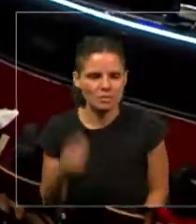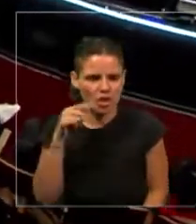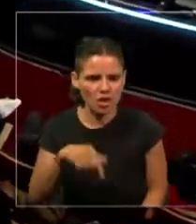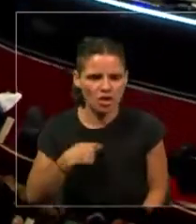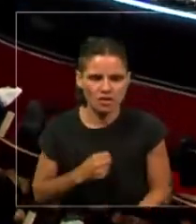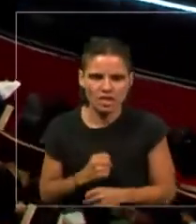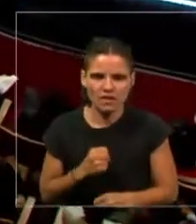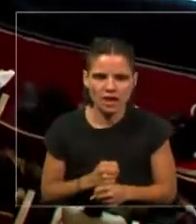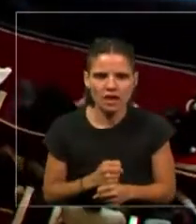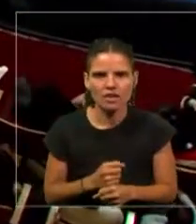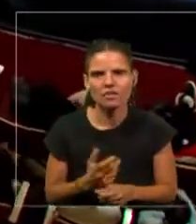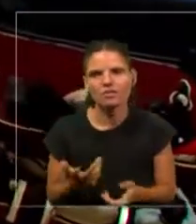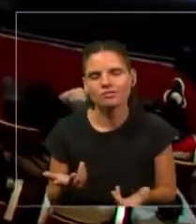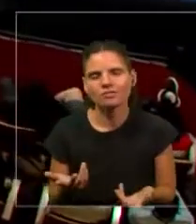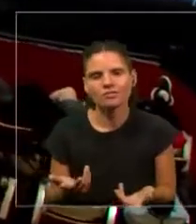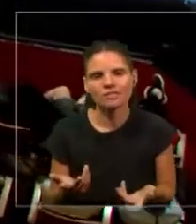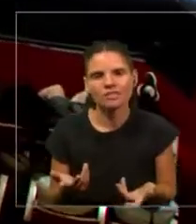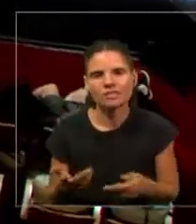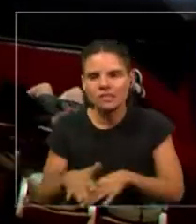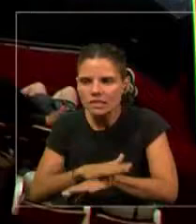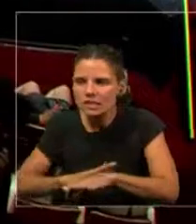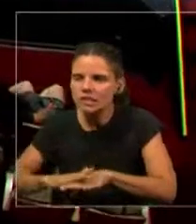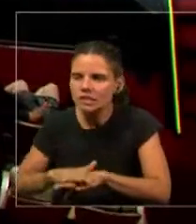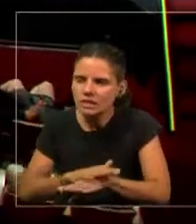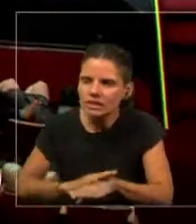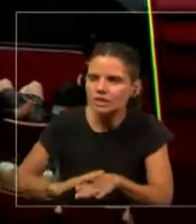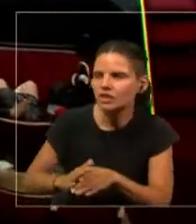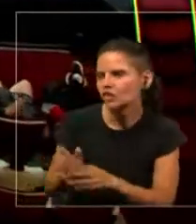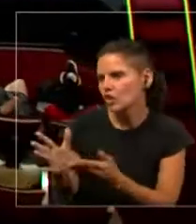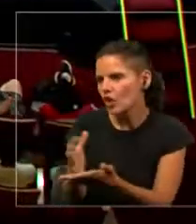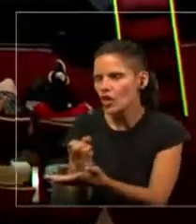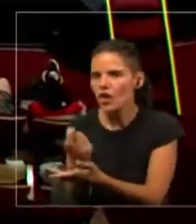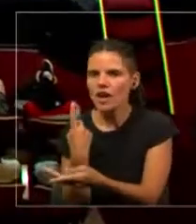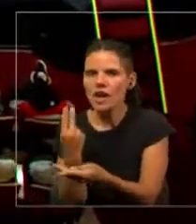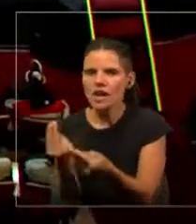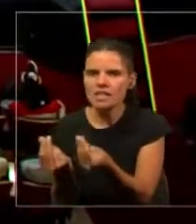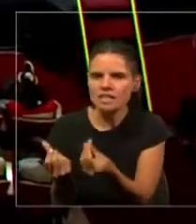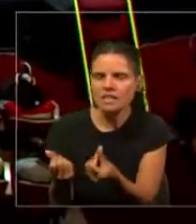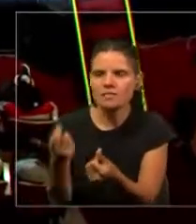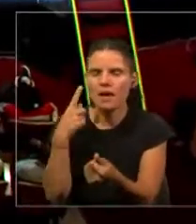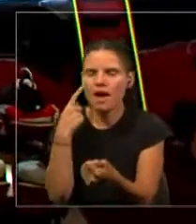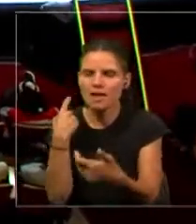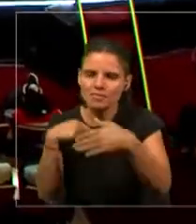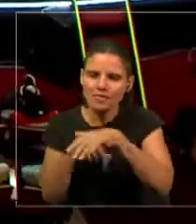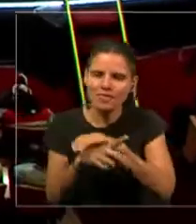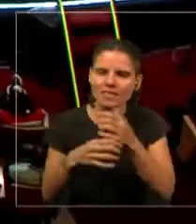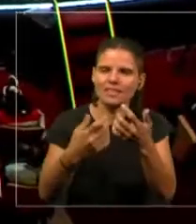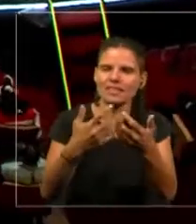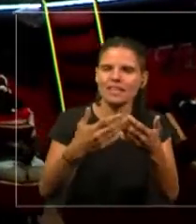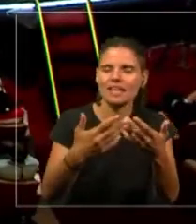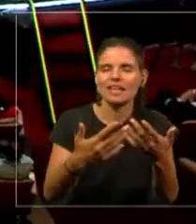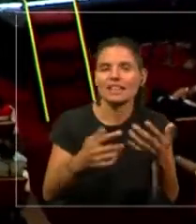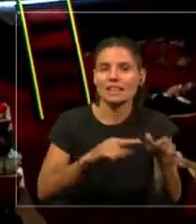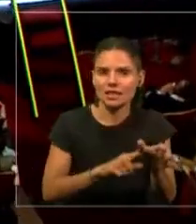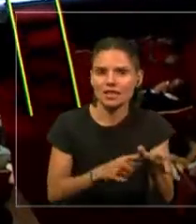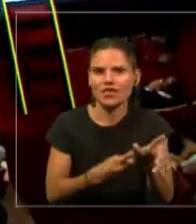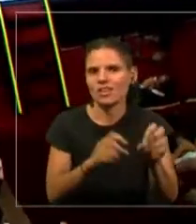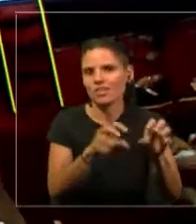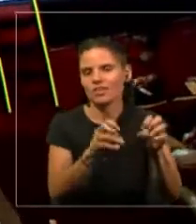de lobbying está funcionando en el marco del mundo educativo y también del mundo